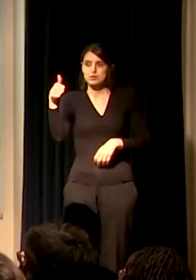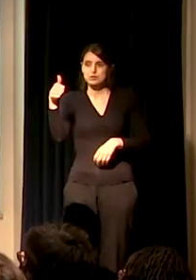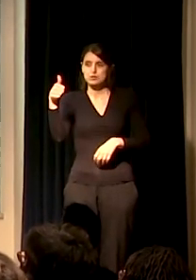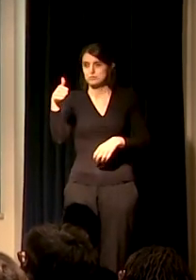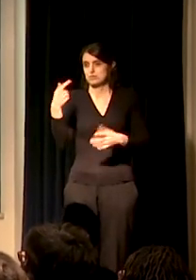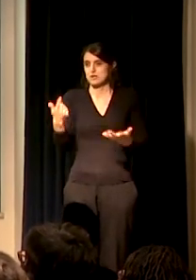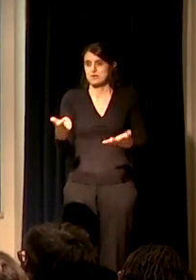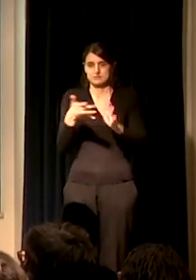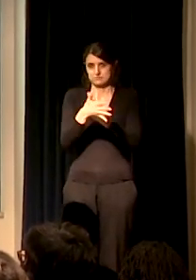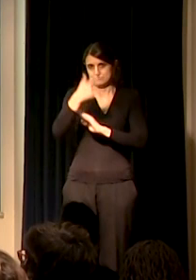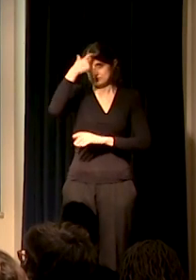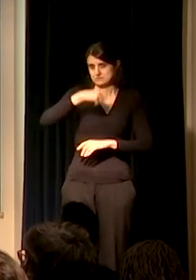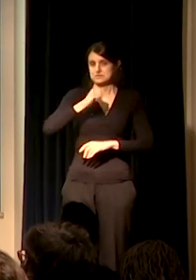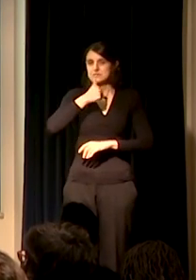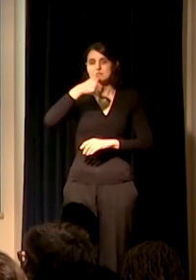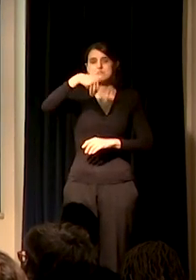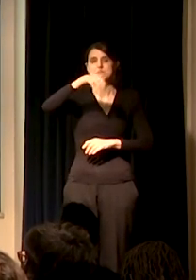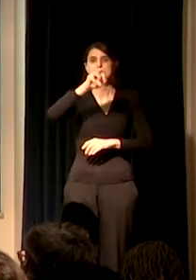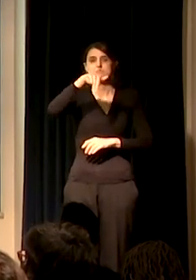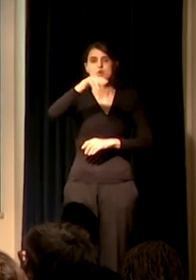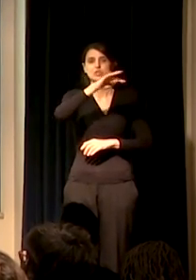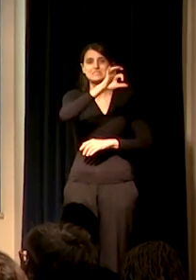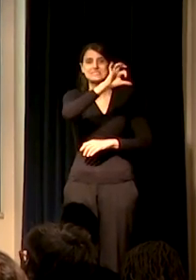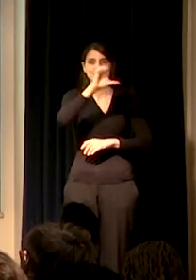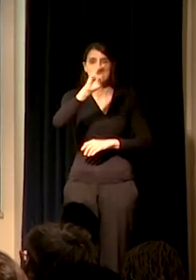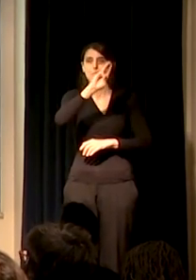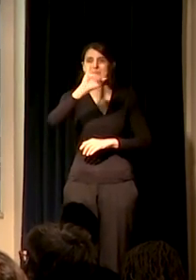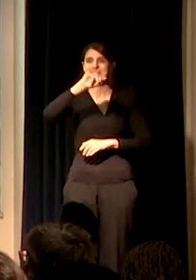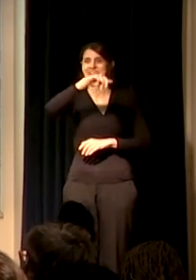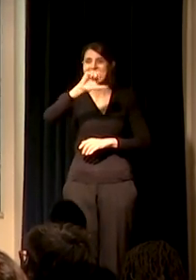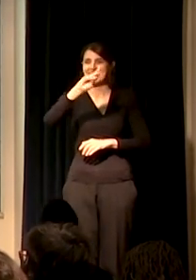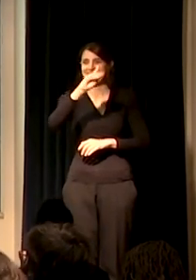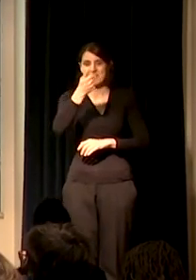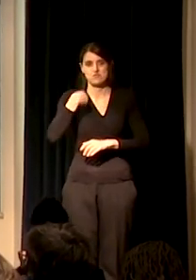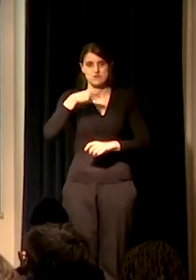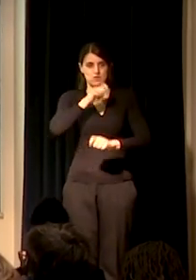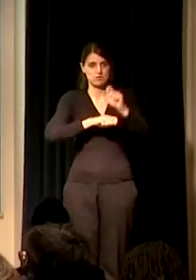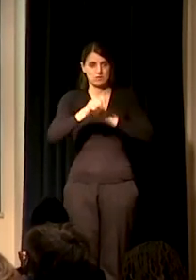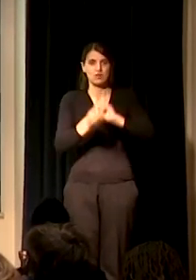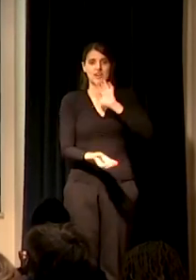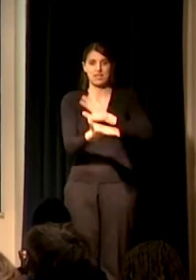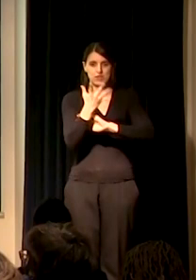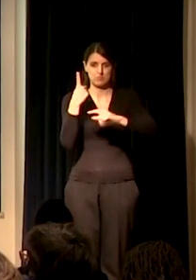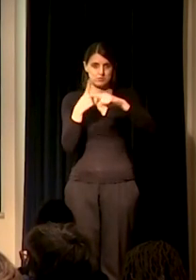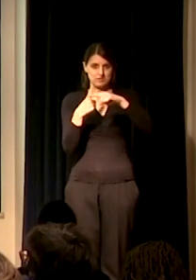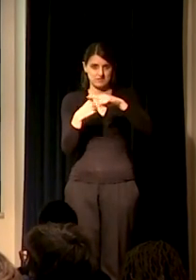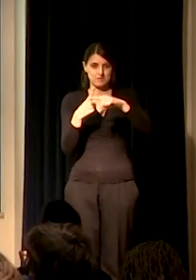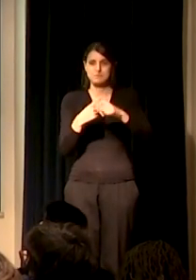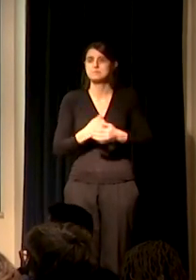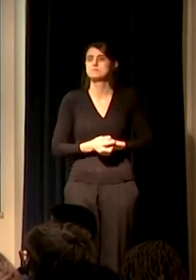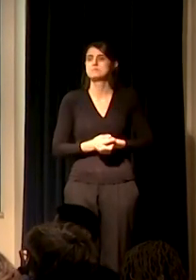os voy a situar, yo soy Montse Pineda Lorenzo, soy de Creación Positiva. Os voy a situar un poco en el escenario de las jornadas y voy a dar